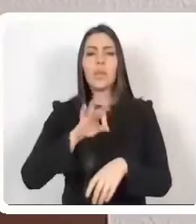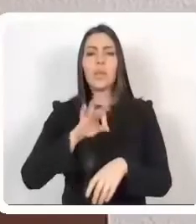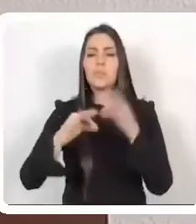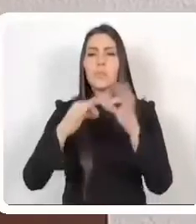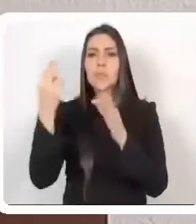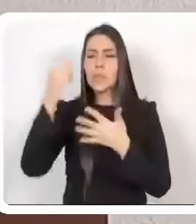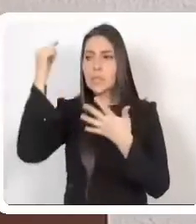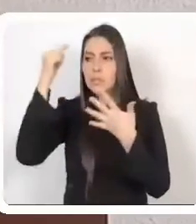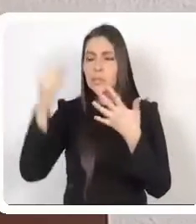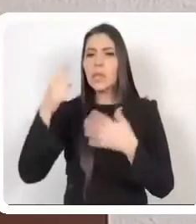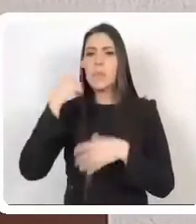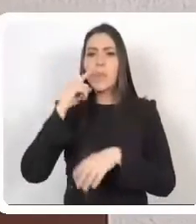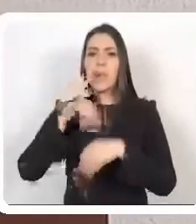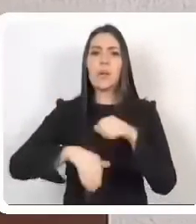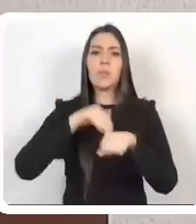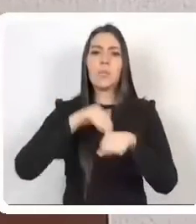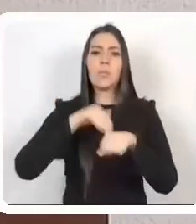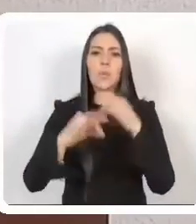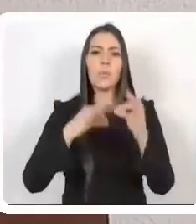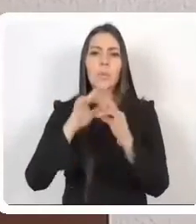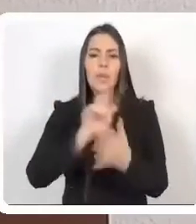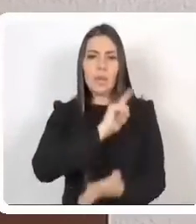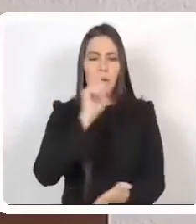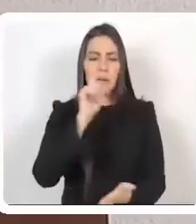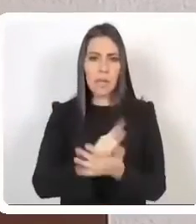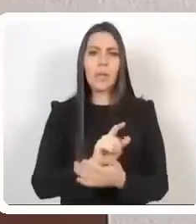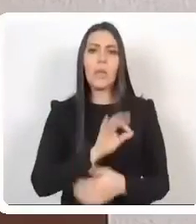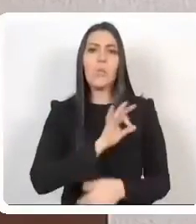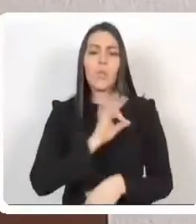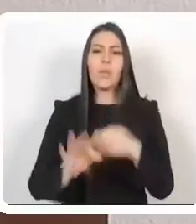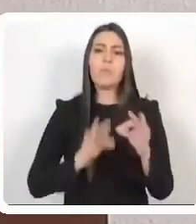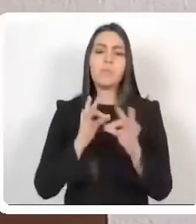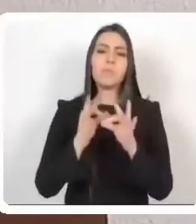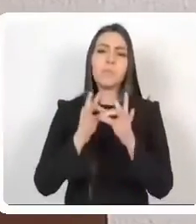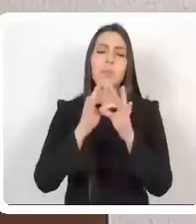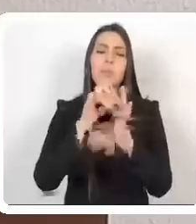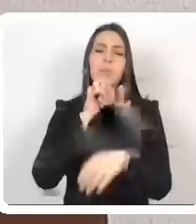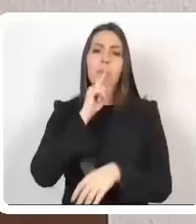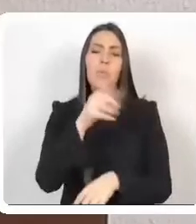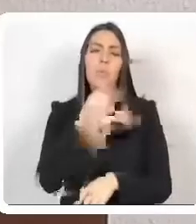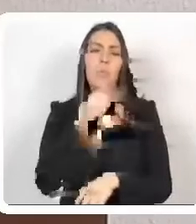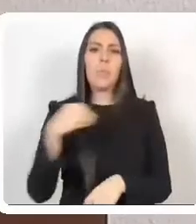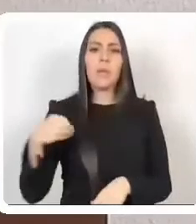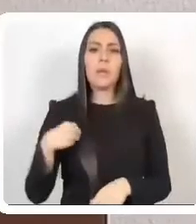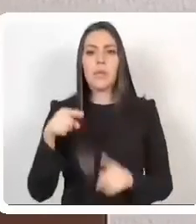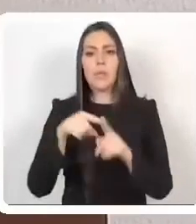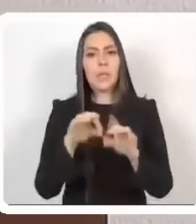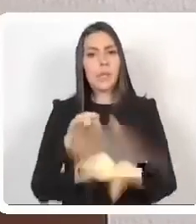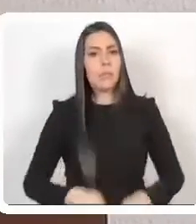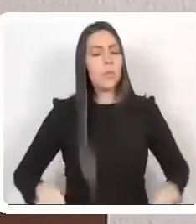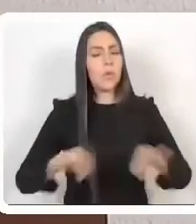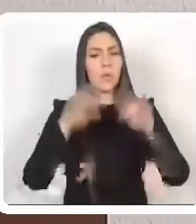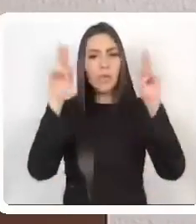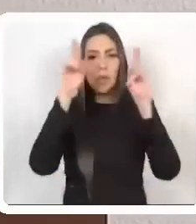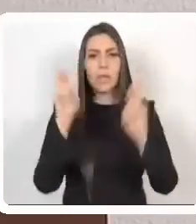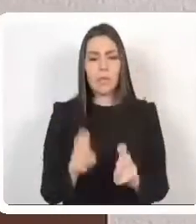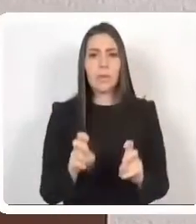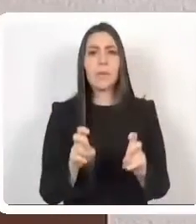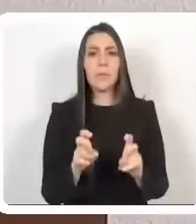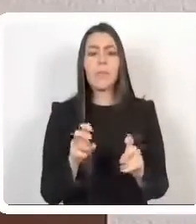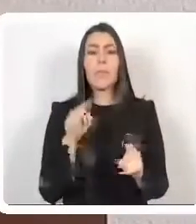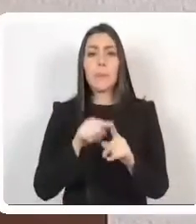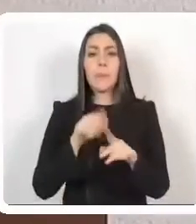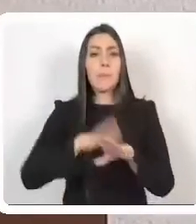el ámbito de sus respectivas competencias, dar cumplimiento a las obligaciones en esta importante materia que tiene como centro